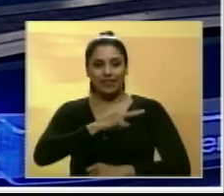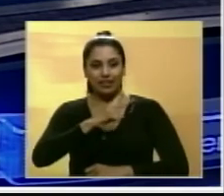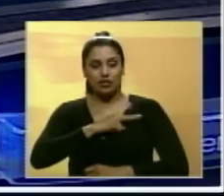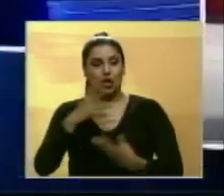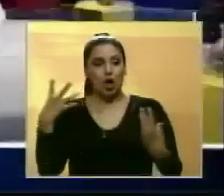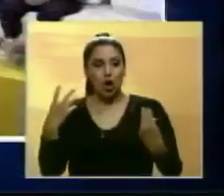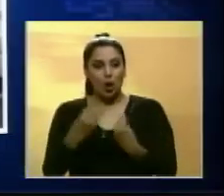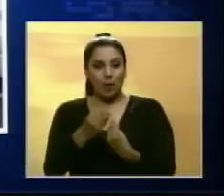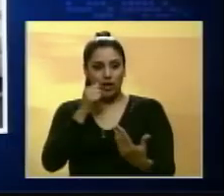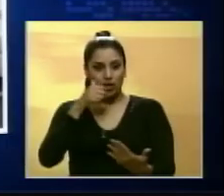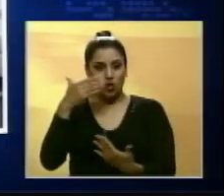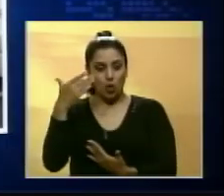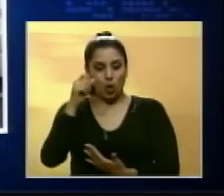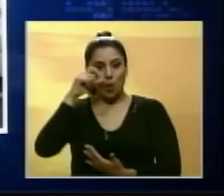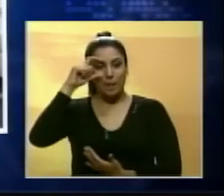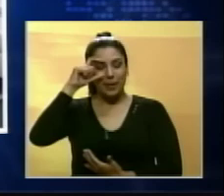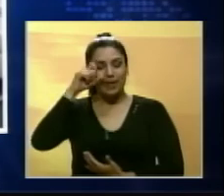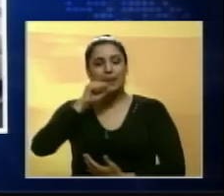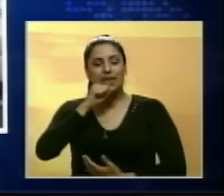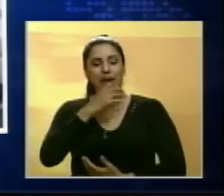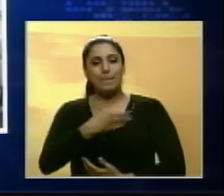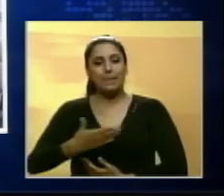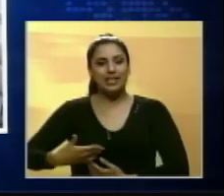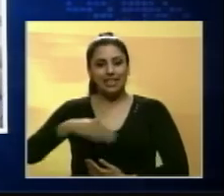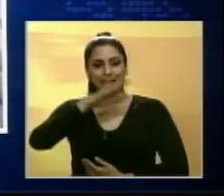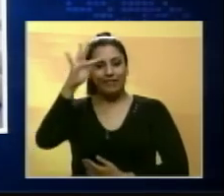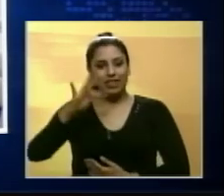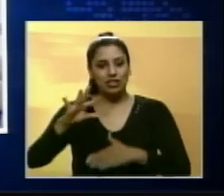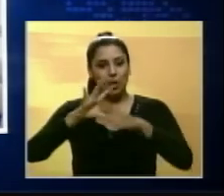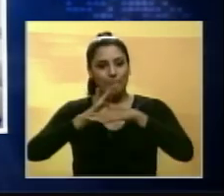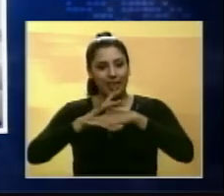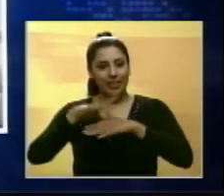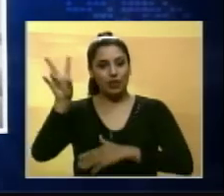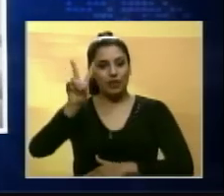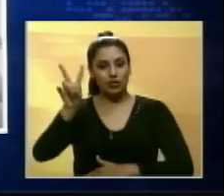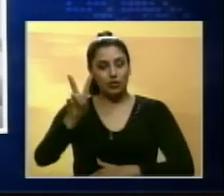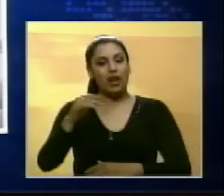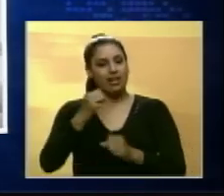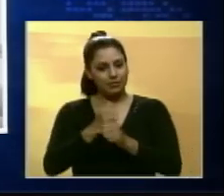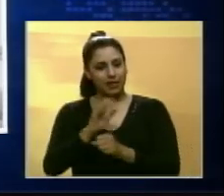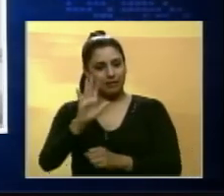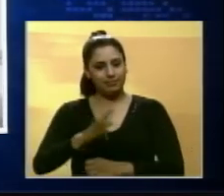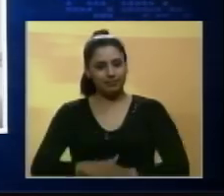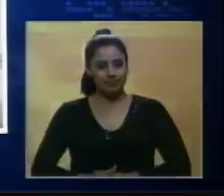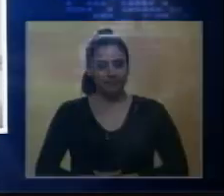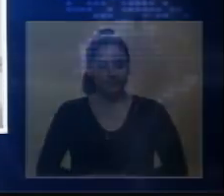Venevisión nos acompaña Douglas León Natera, presidente de la Federación Médica Venezolana. Los esperamos.